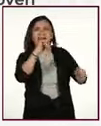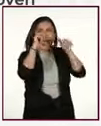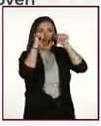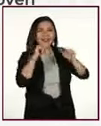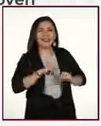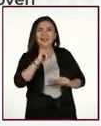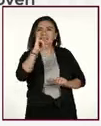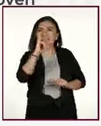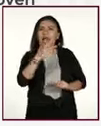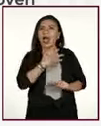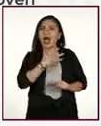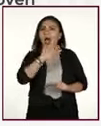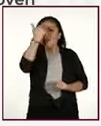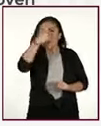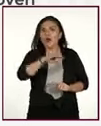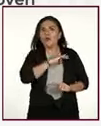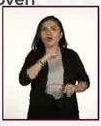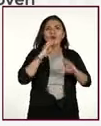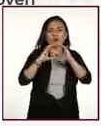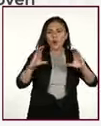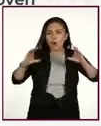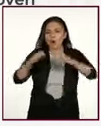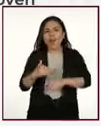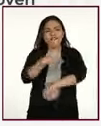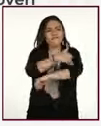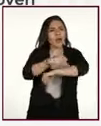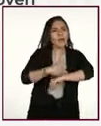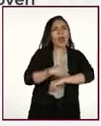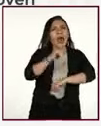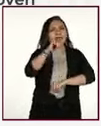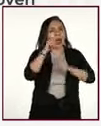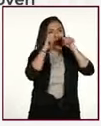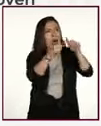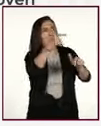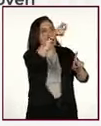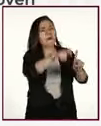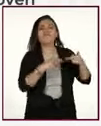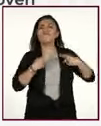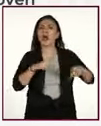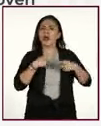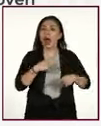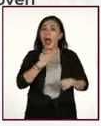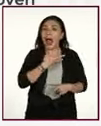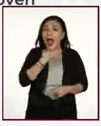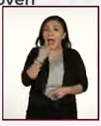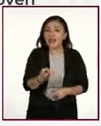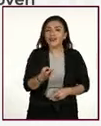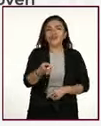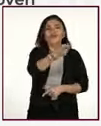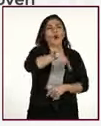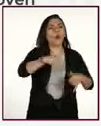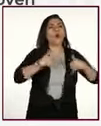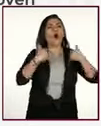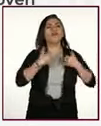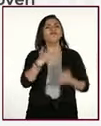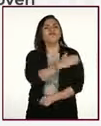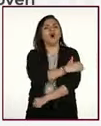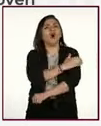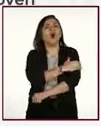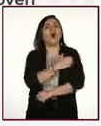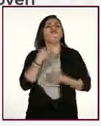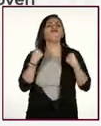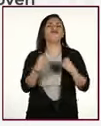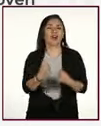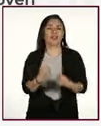y la comunidad o su familia toma en cuenta estas recomendaciones, empoderamos a las juventudes. Qué maravilla. Esa